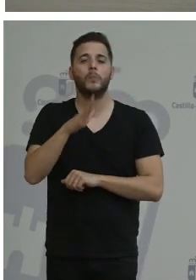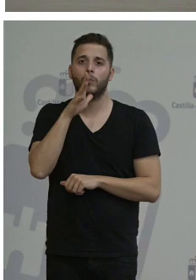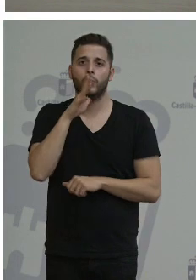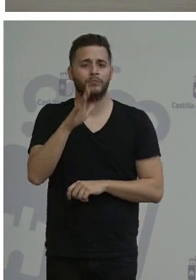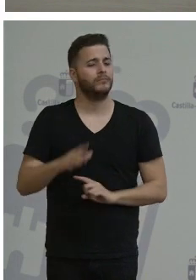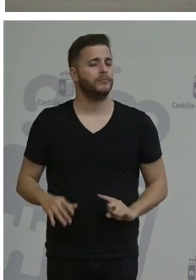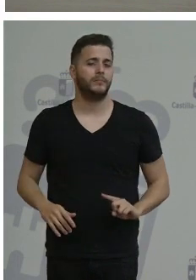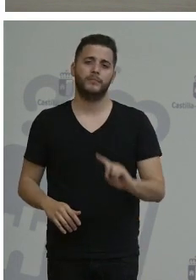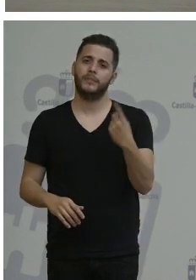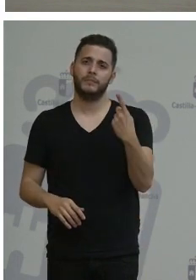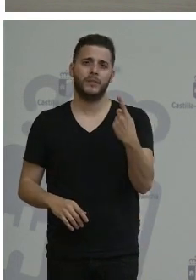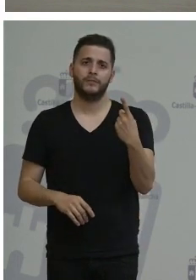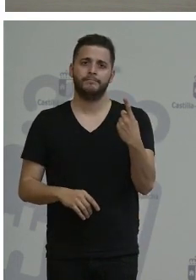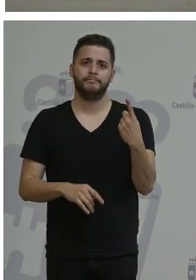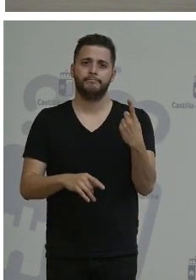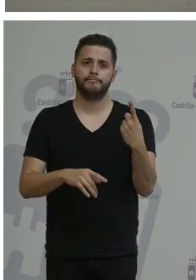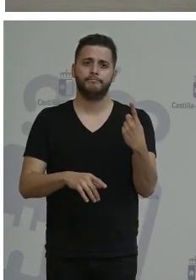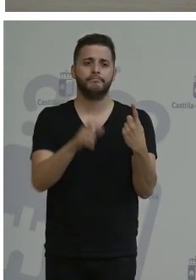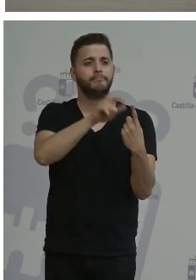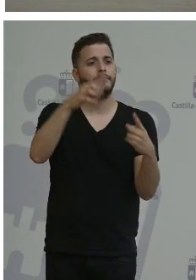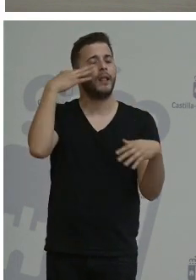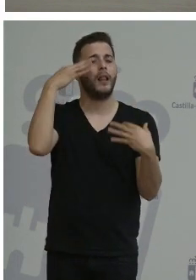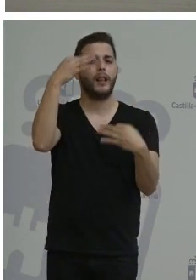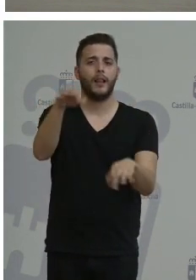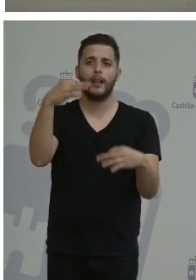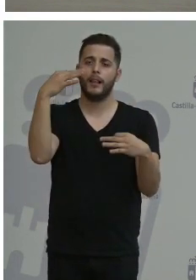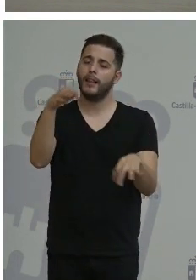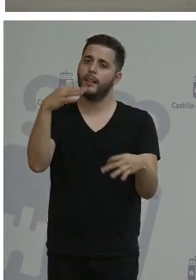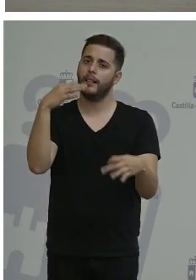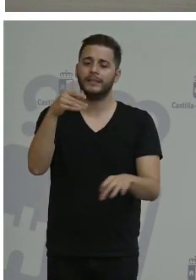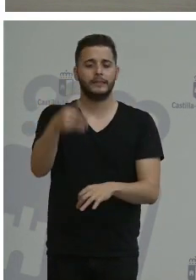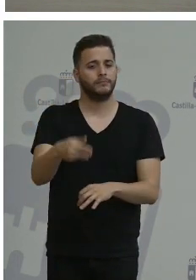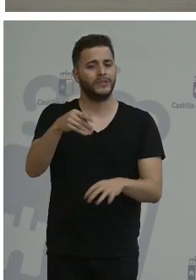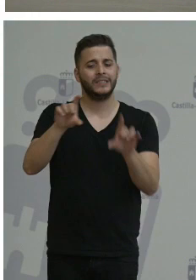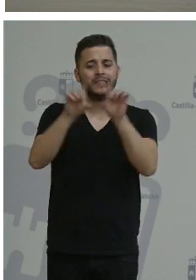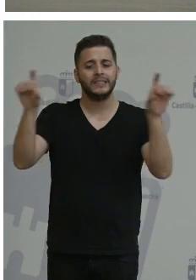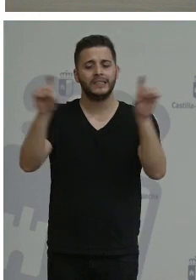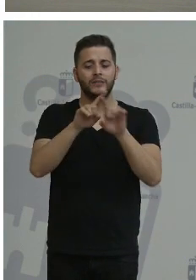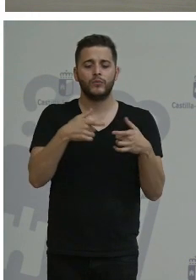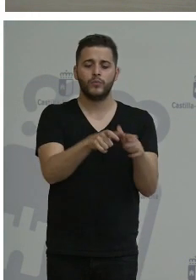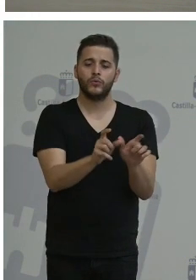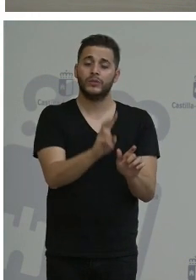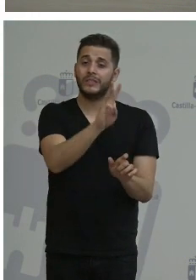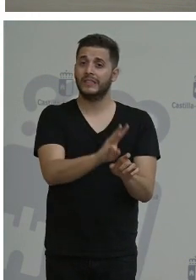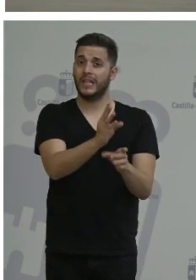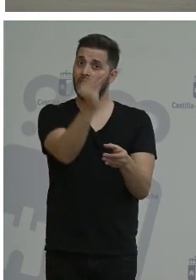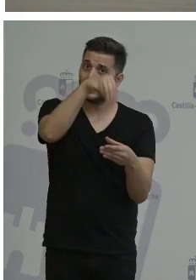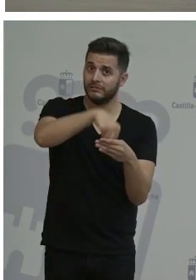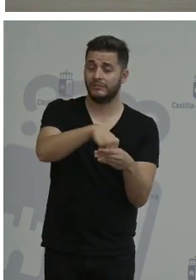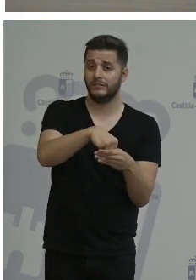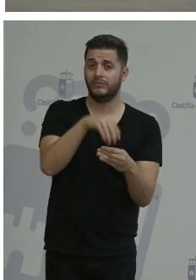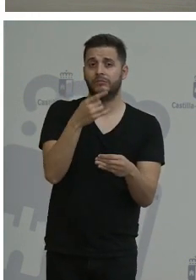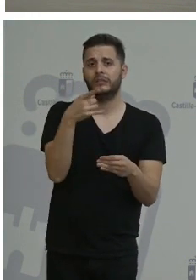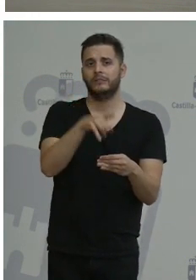lugar, hay un desconocimiento muy importante dentro de las entidades del tercer sector. Incluso hay una